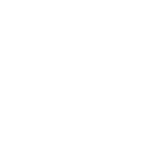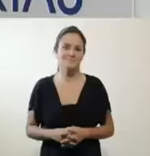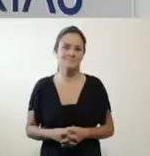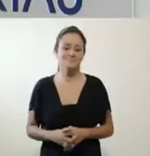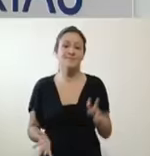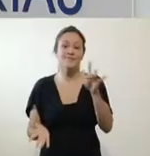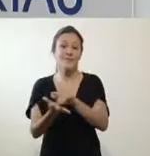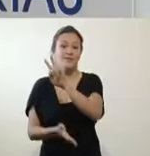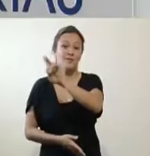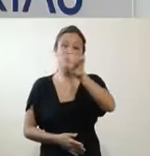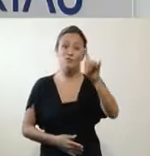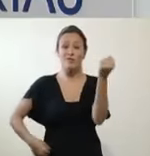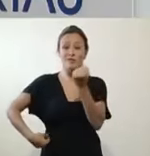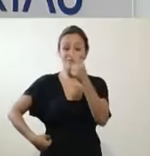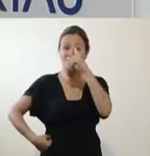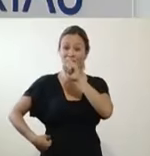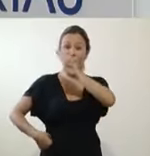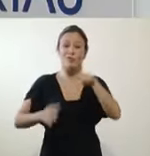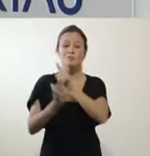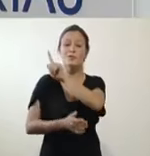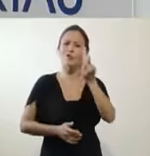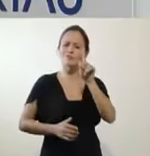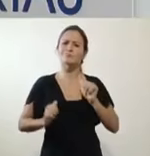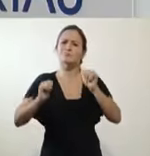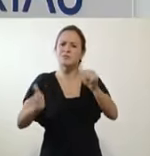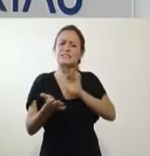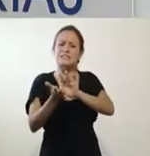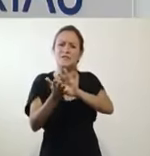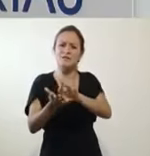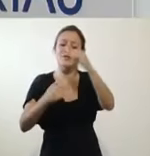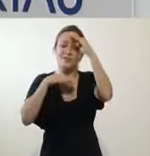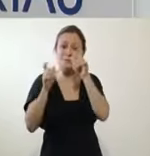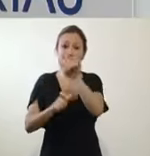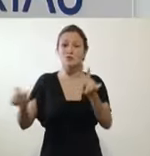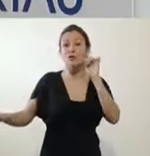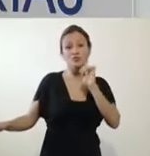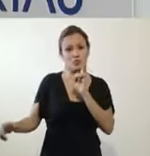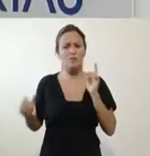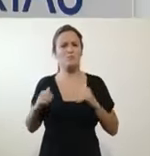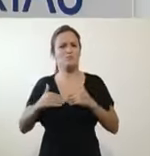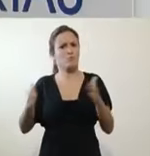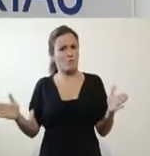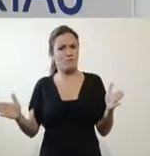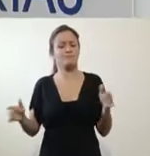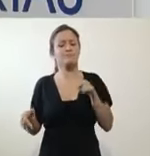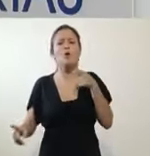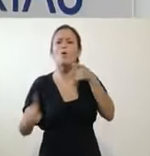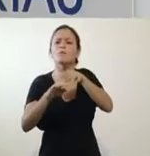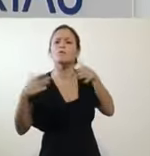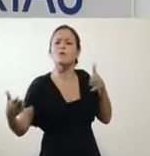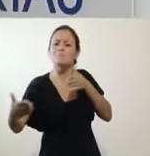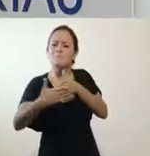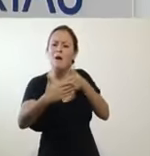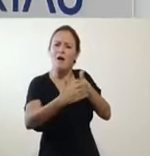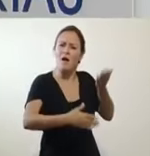El 21 de diciembre de 2012 se puso en marcha el servicio de atención a personas sordas con el fin de romper las